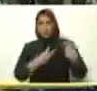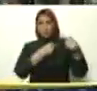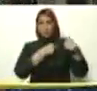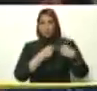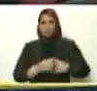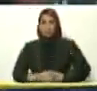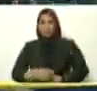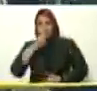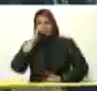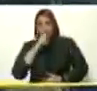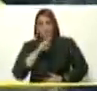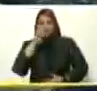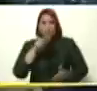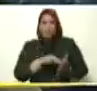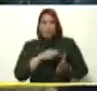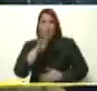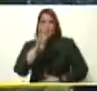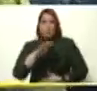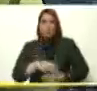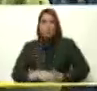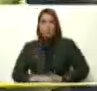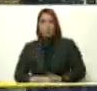Desde el año 2004,